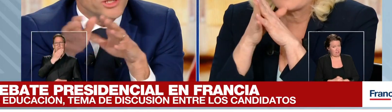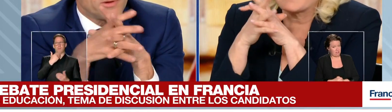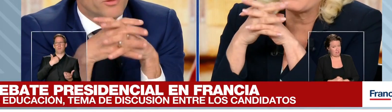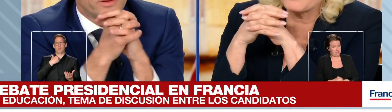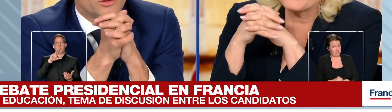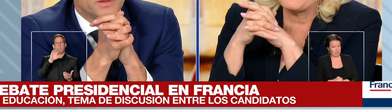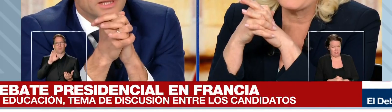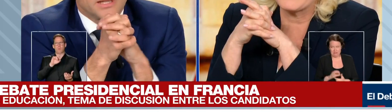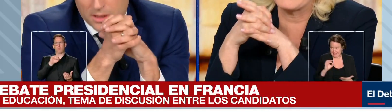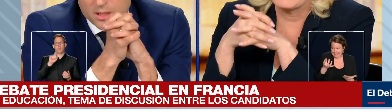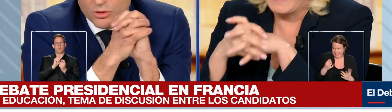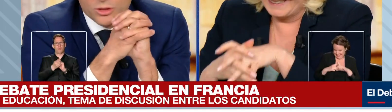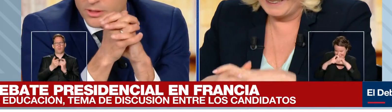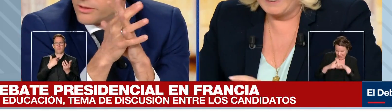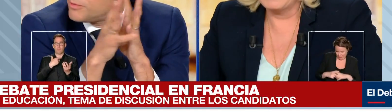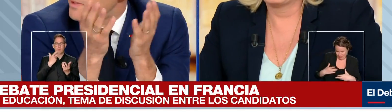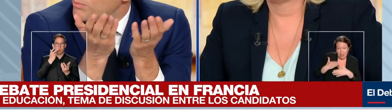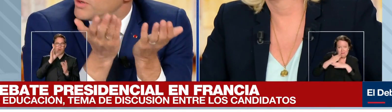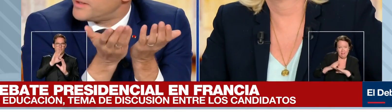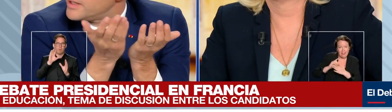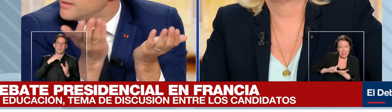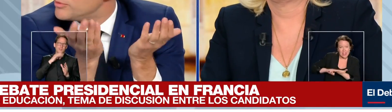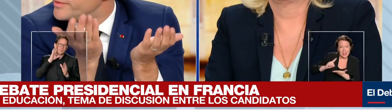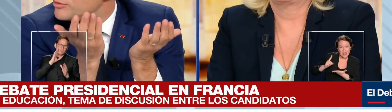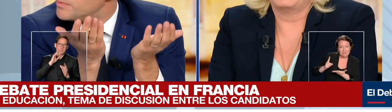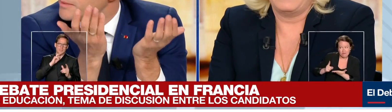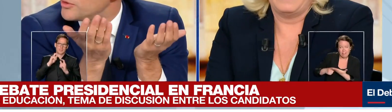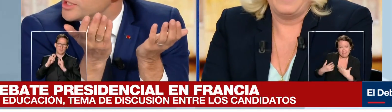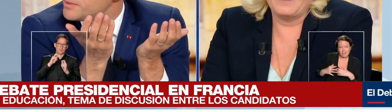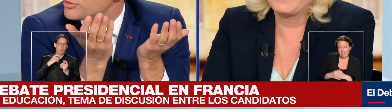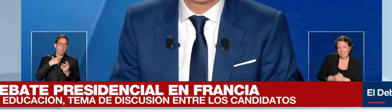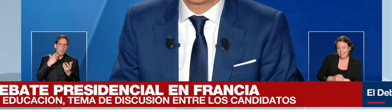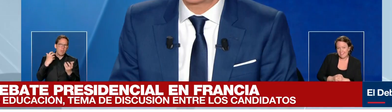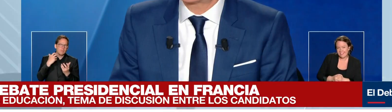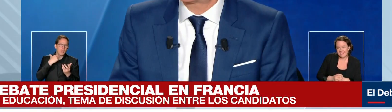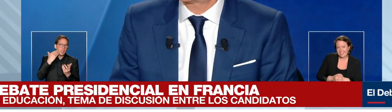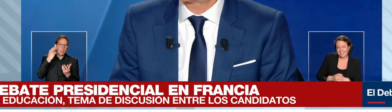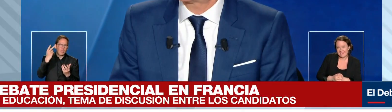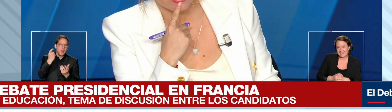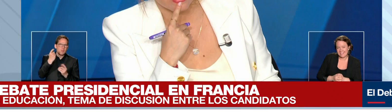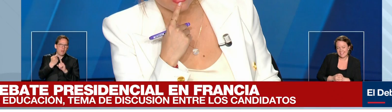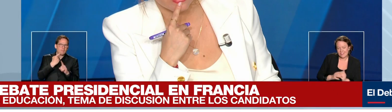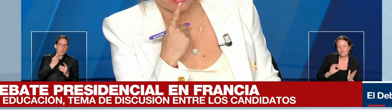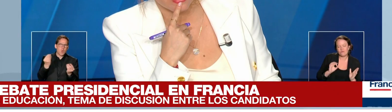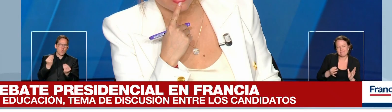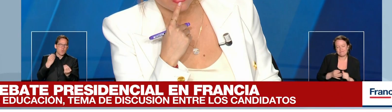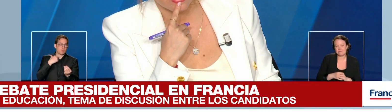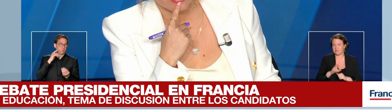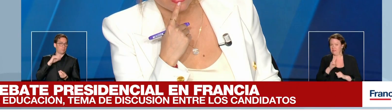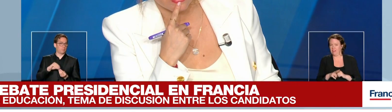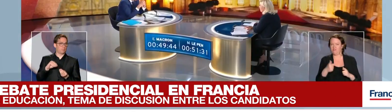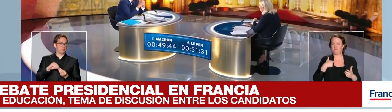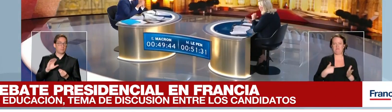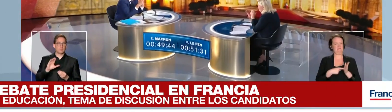no nada es lo que financió. Si además reembolsa. Espera que podamos hablar del financiamiento de los proyectos, porque a través de todo